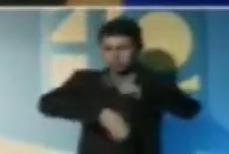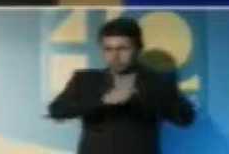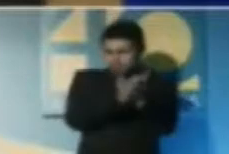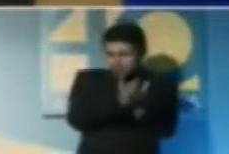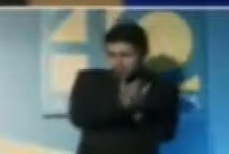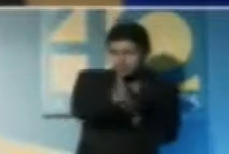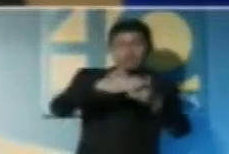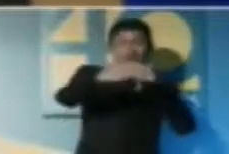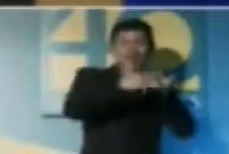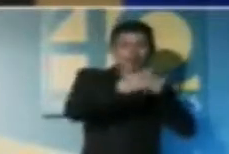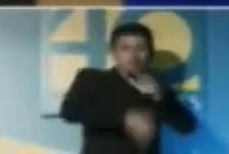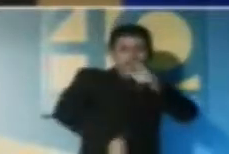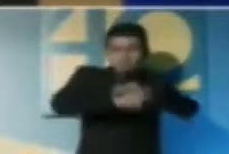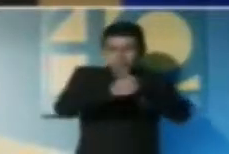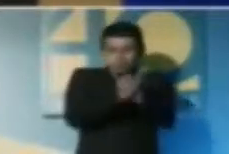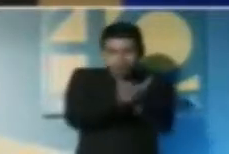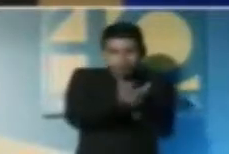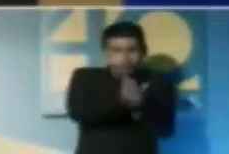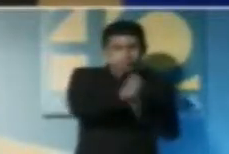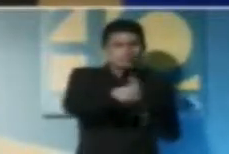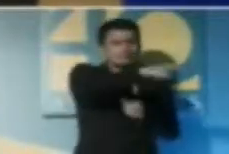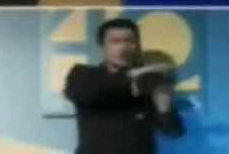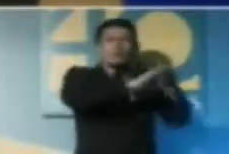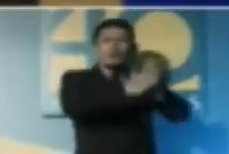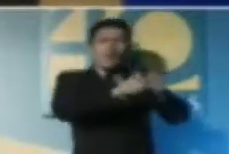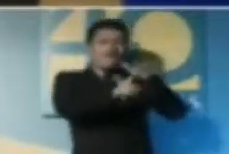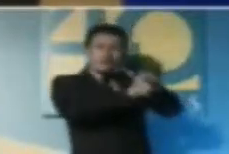posconflicto el desarrollo de las comunidades que han sido más afectadas.